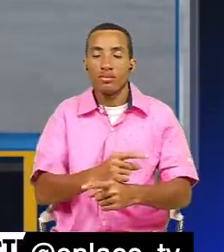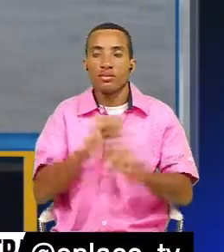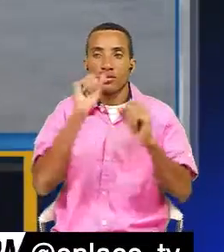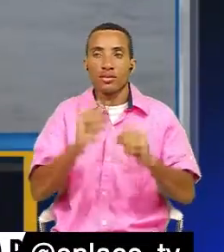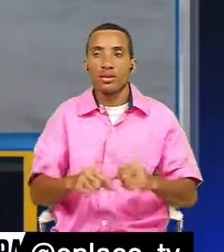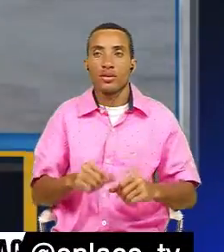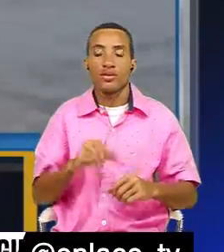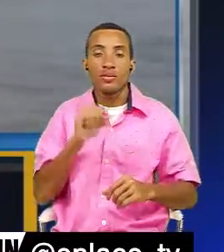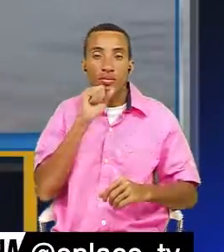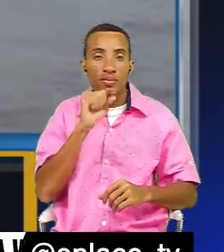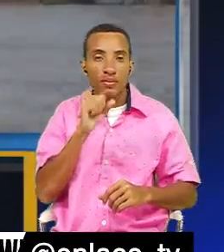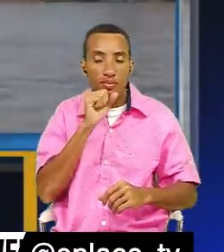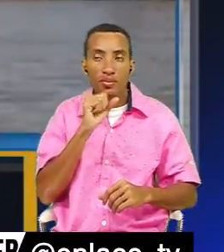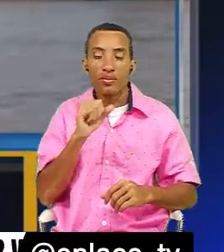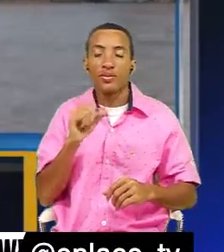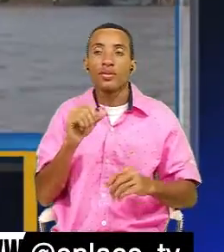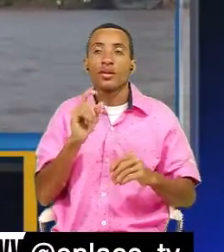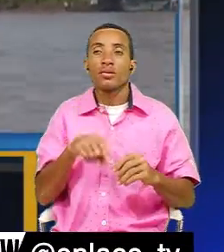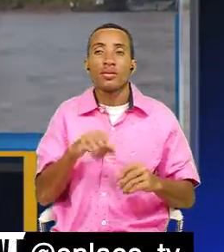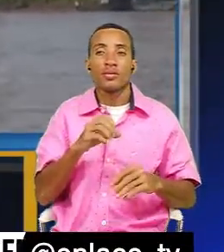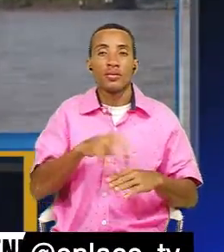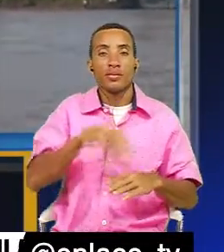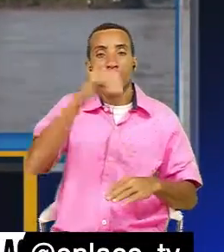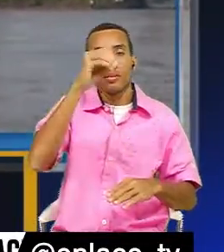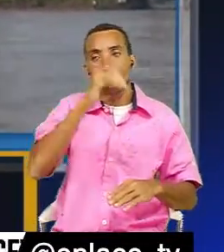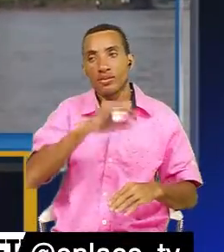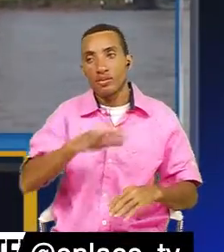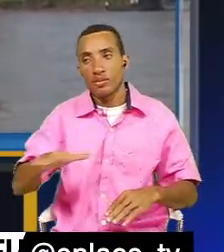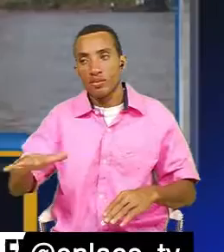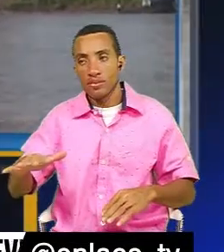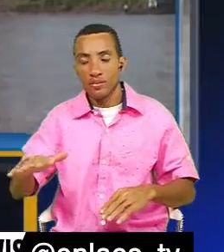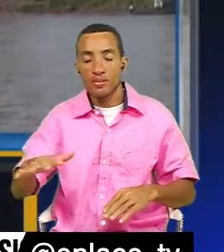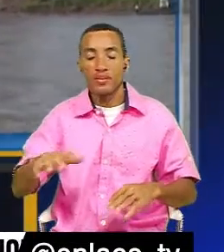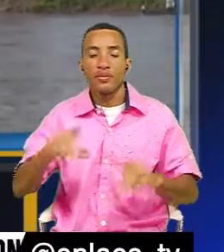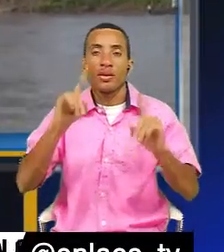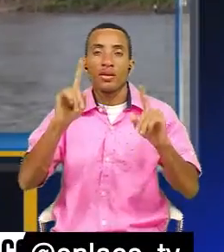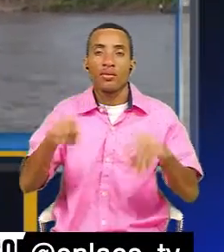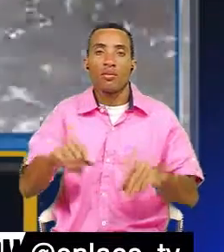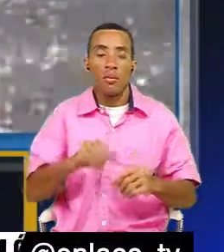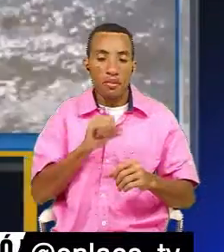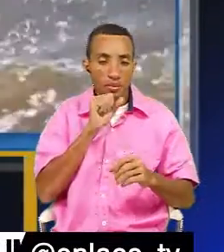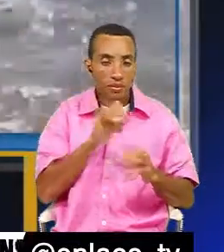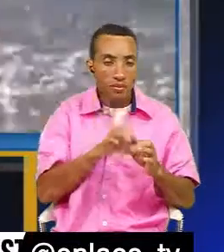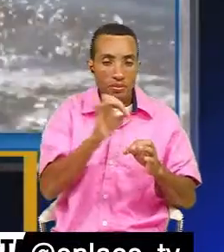Barranca Bermeja y por supuesto para el Magdalena Medio. Estamos corriendo un riesgo de